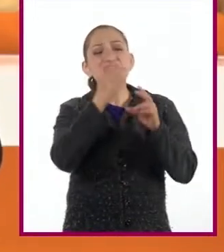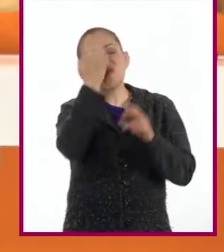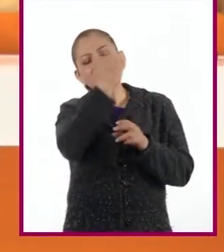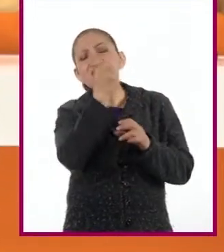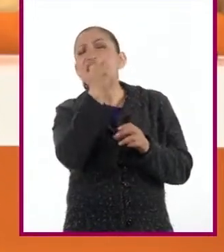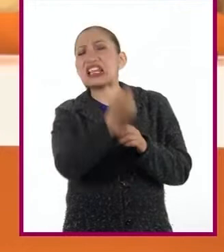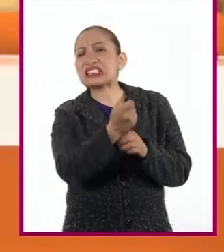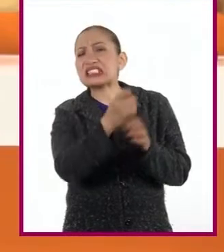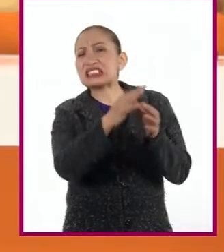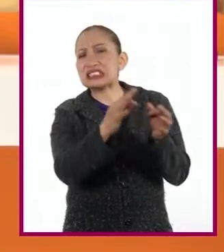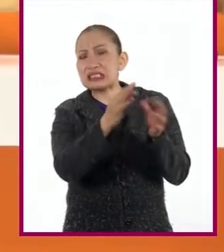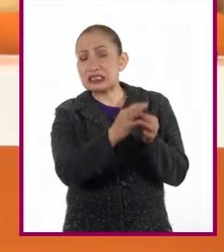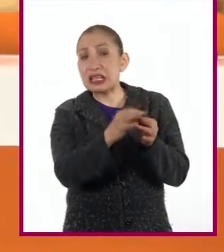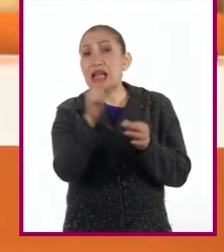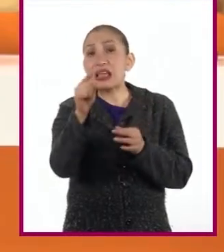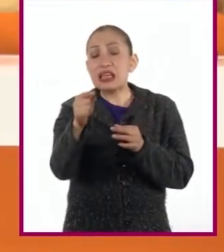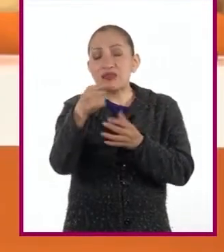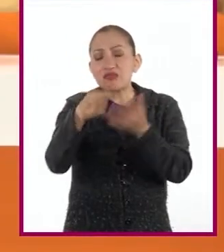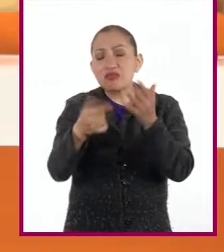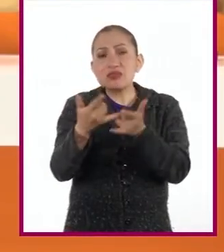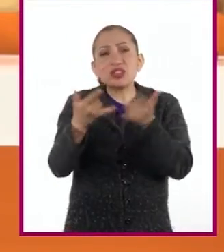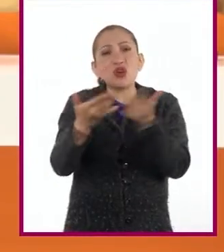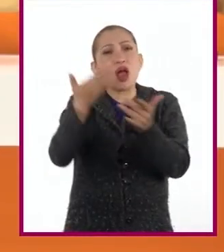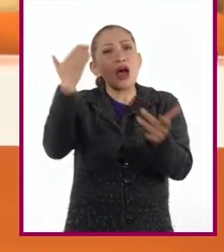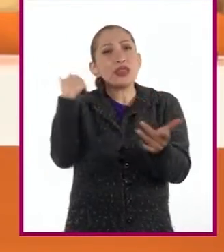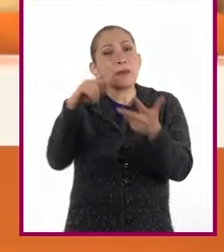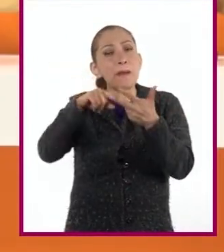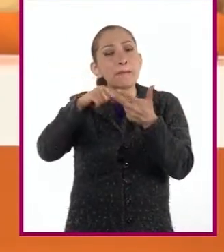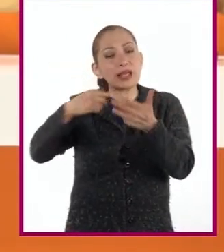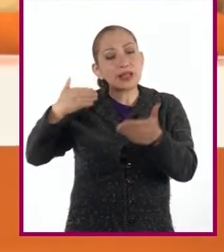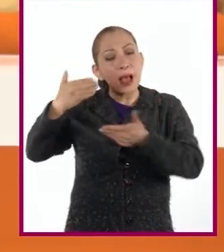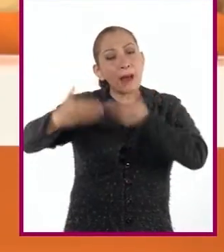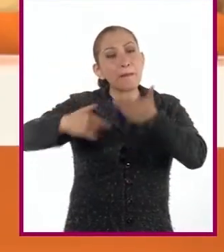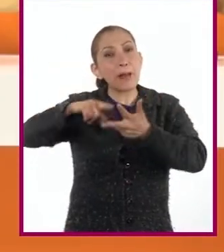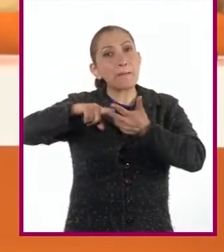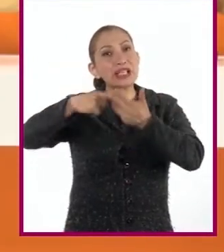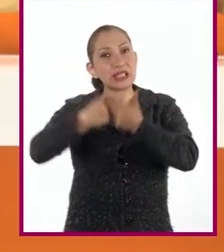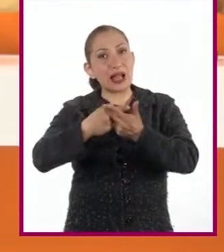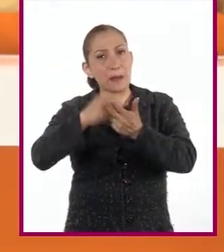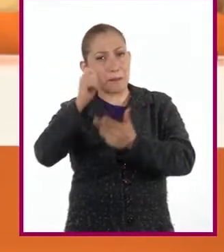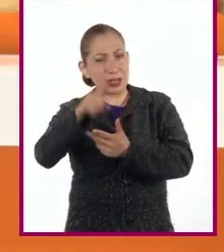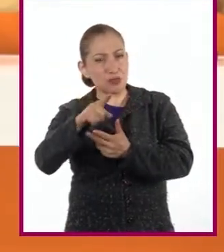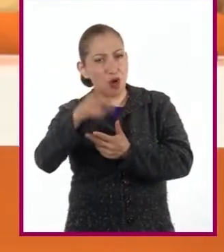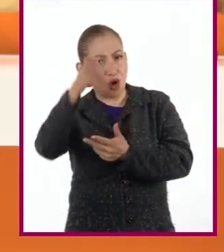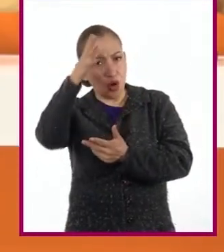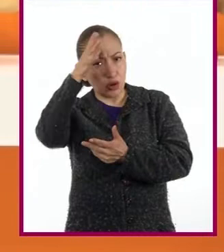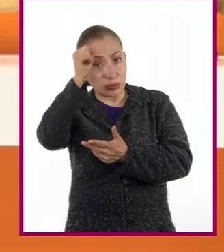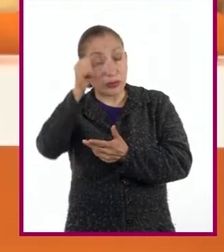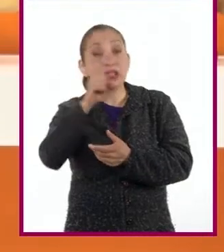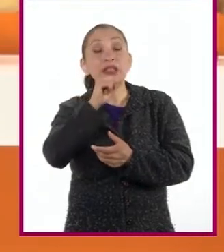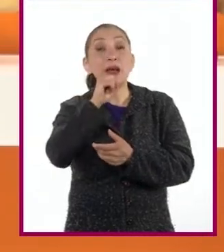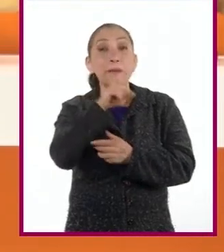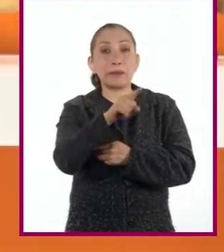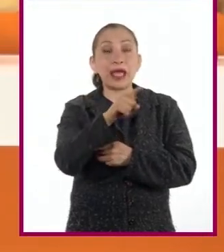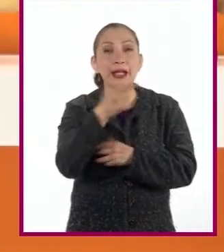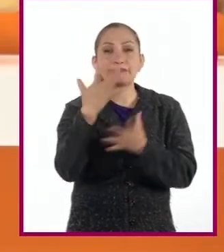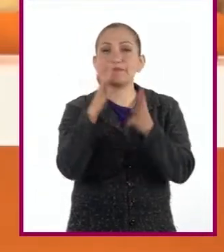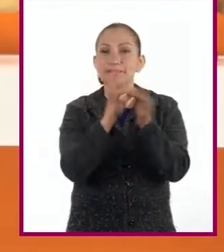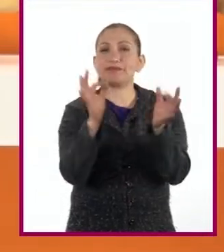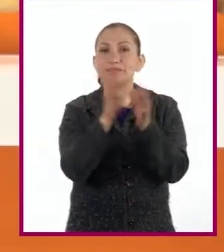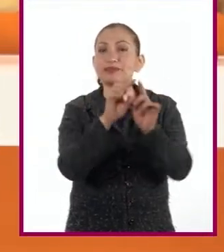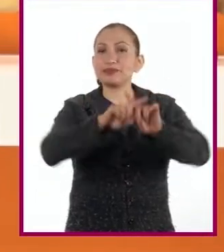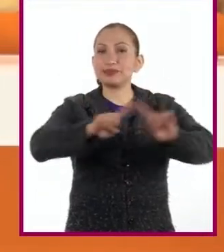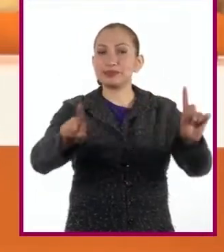se describirán algunos de los antecedentes que dieron la pauta para que surgiera el concepto. Asimismo, se explicará